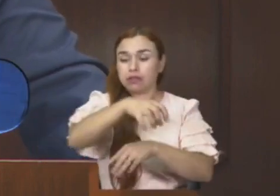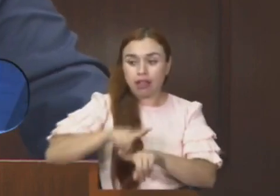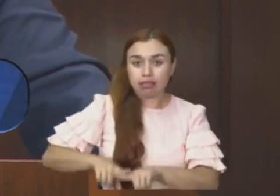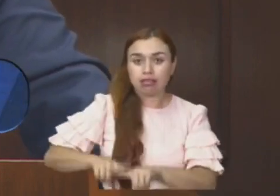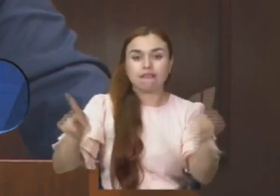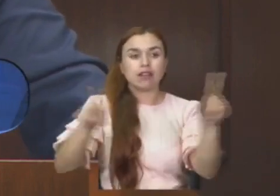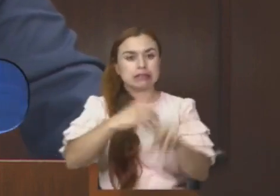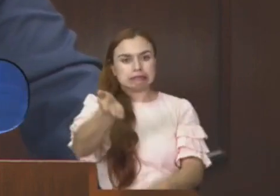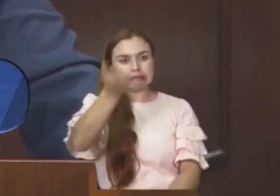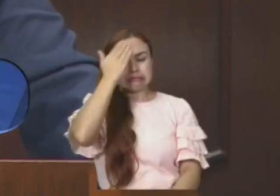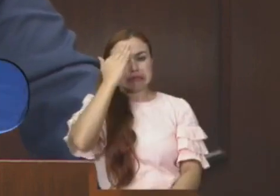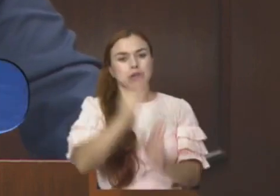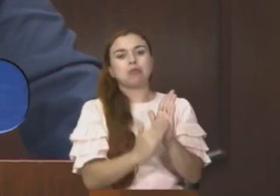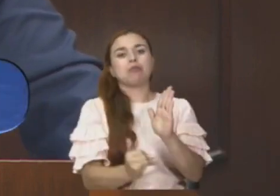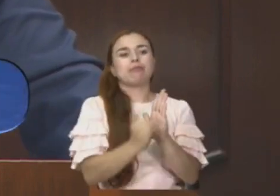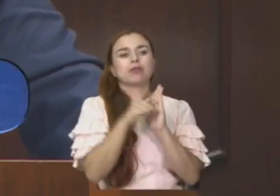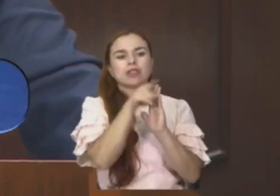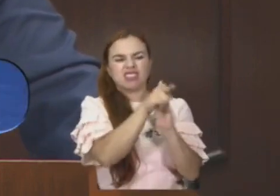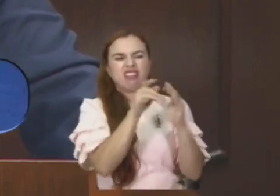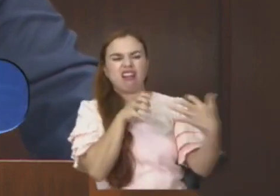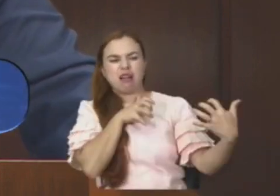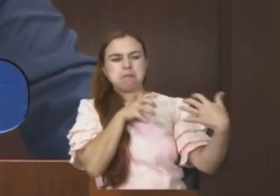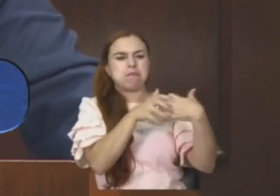proyecto Cobre Panamá.